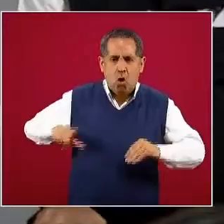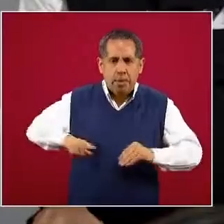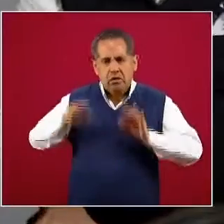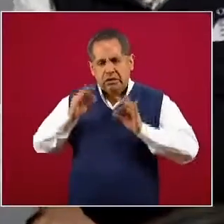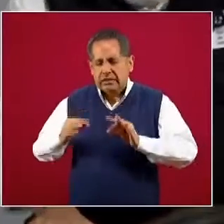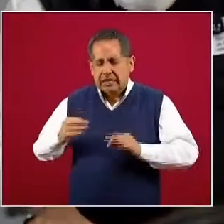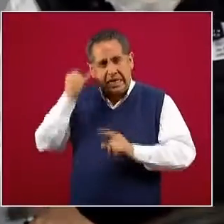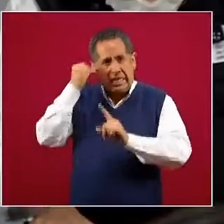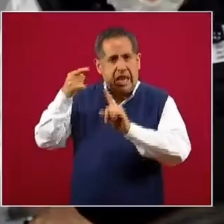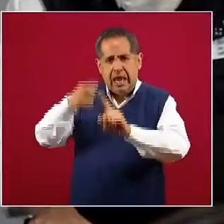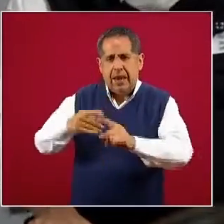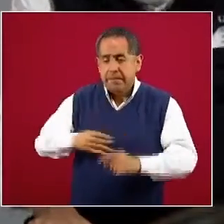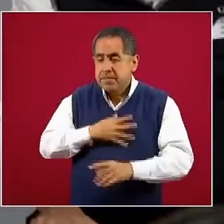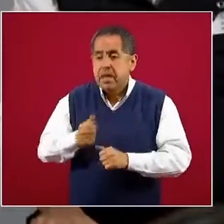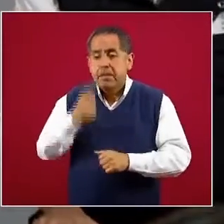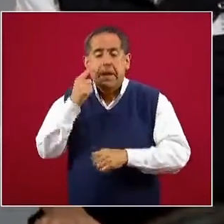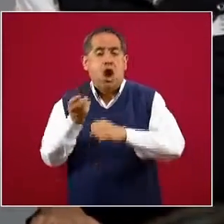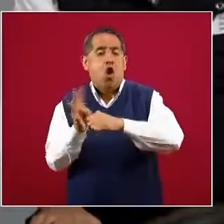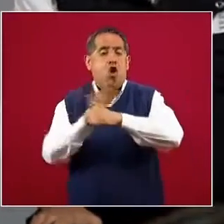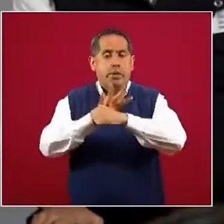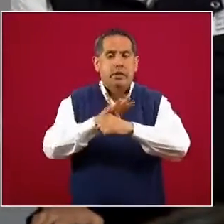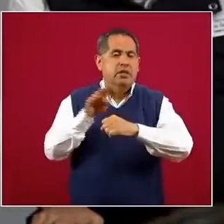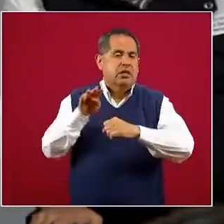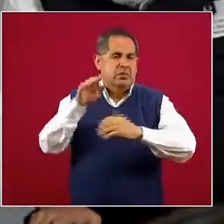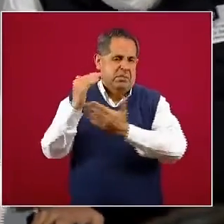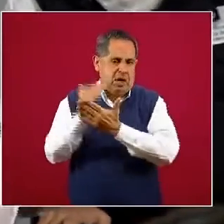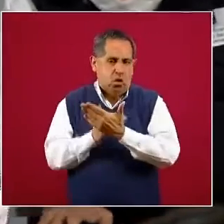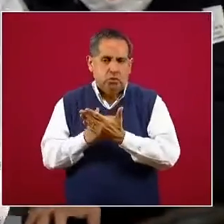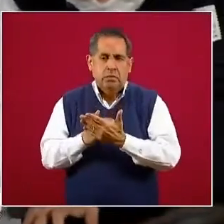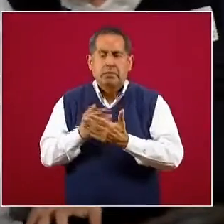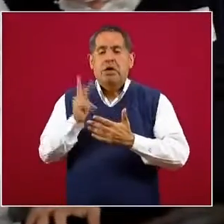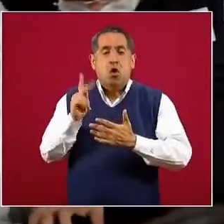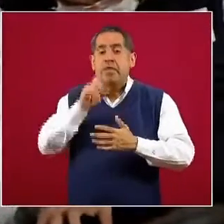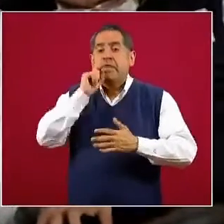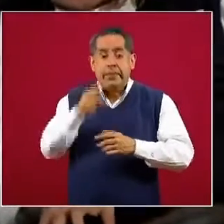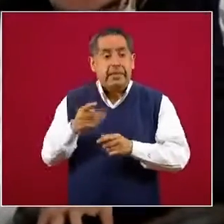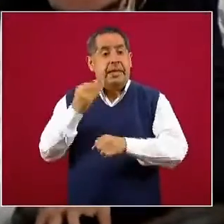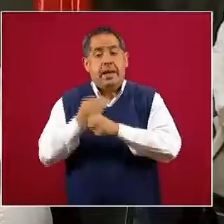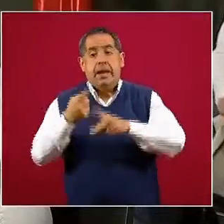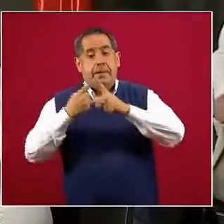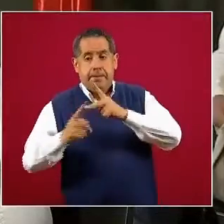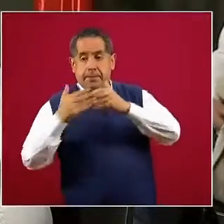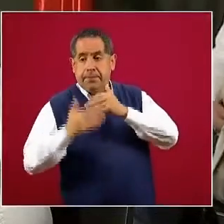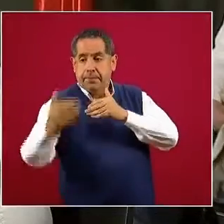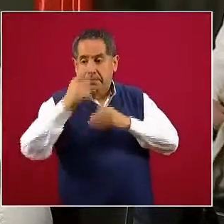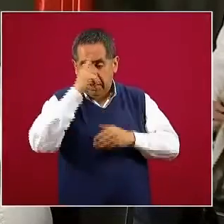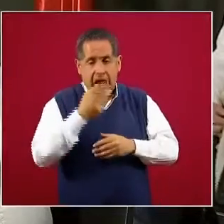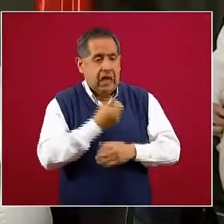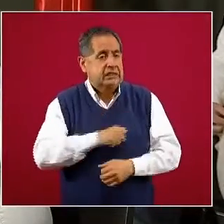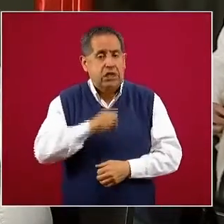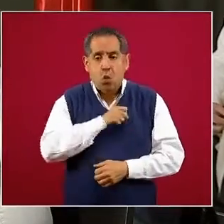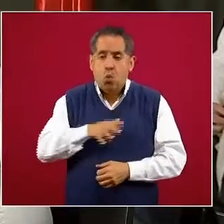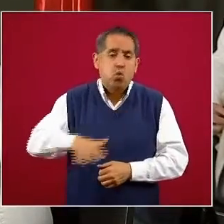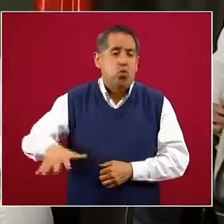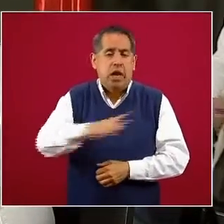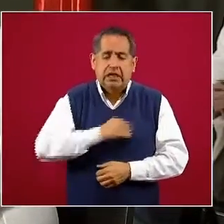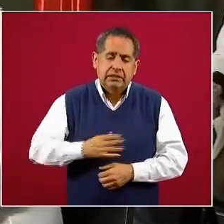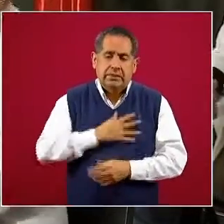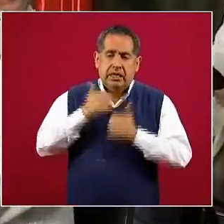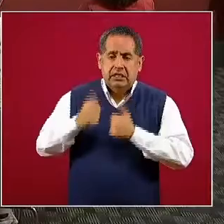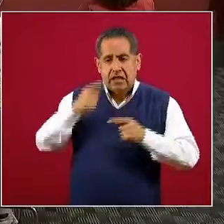hospitales. Lo comentábamos hace un rato con el gobernador Barbosa, estamos viendo si en el hospital de especialidades o incluso en